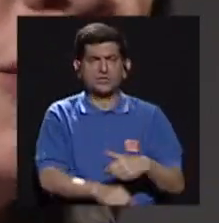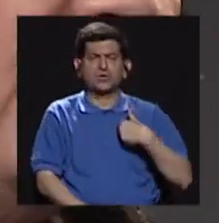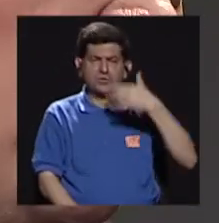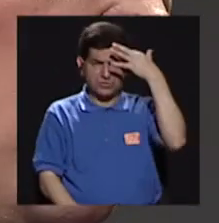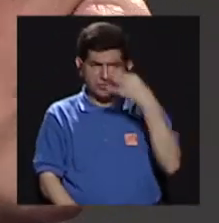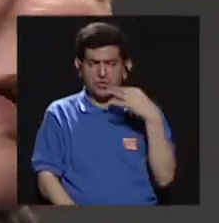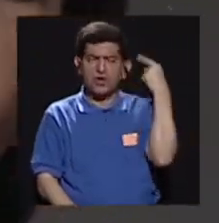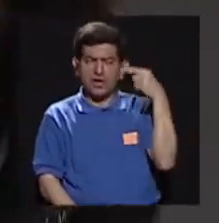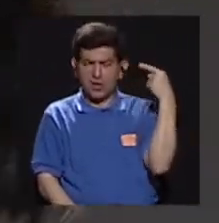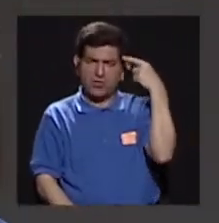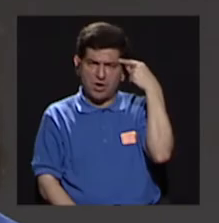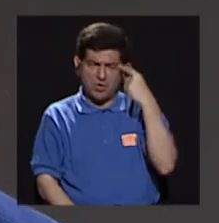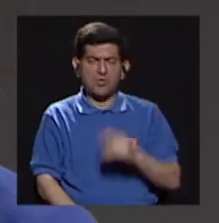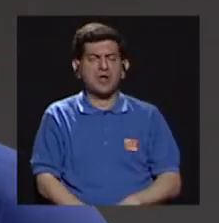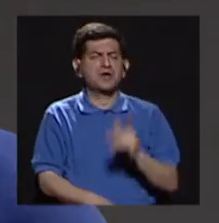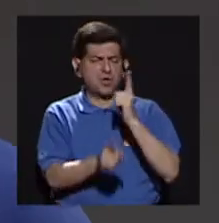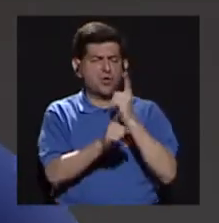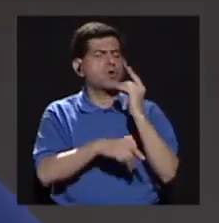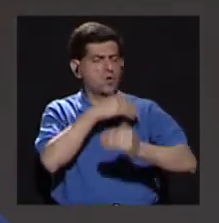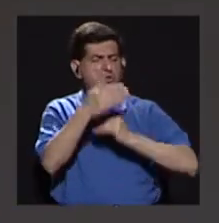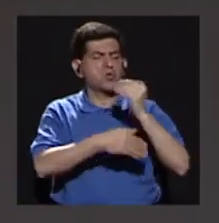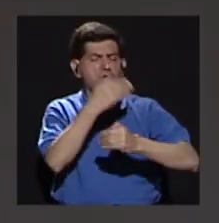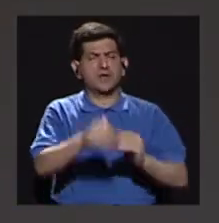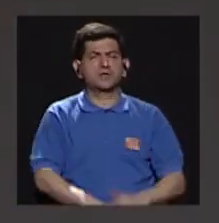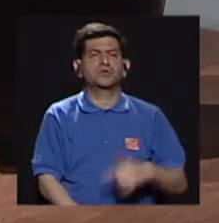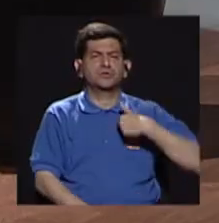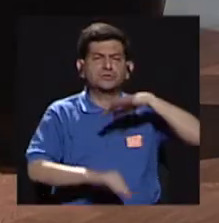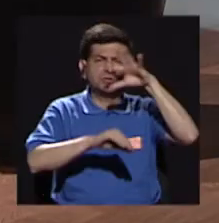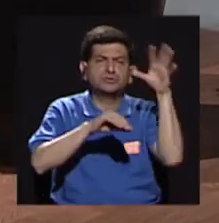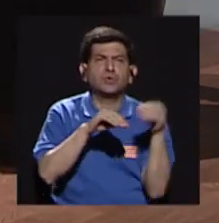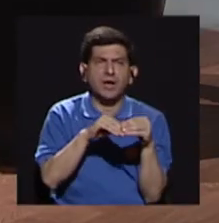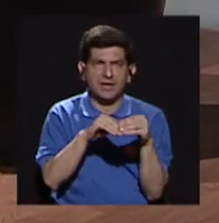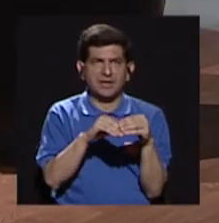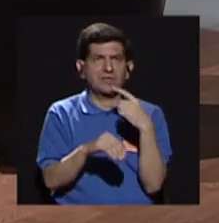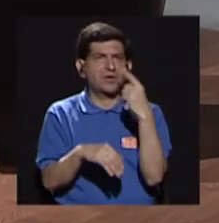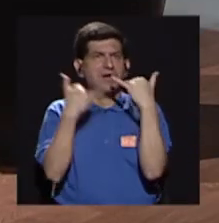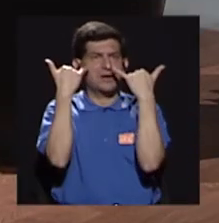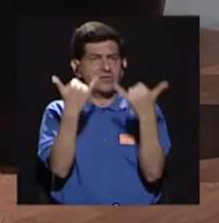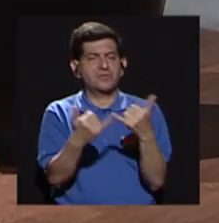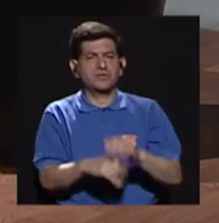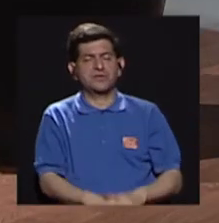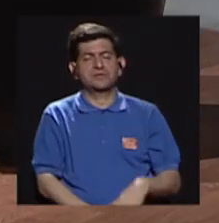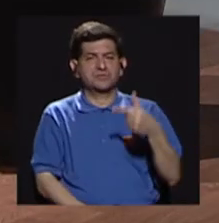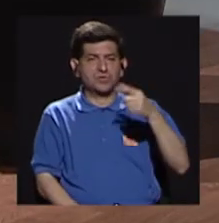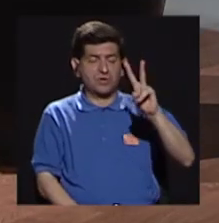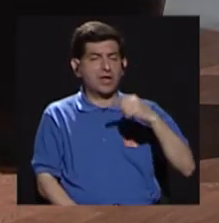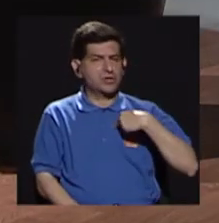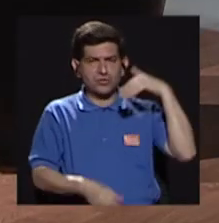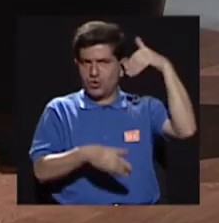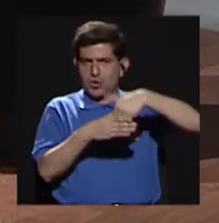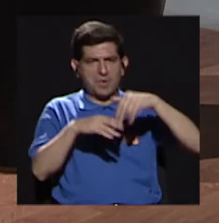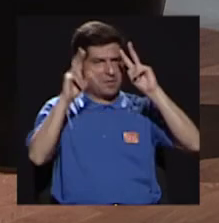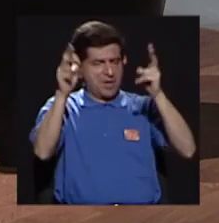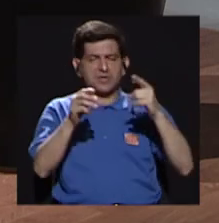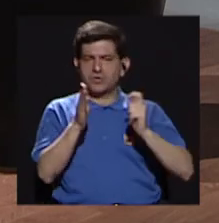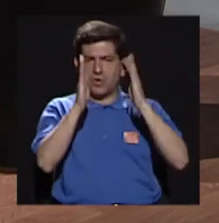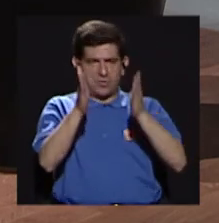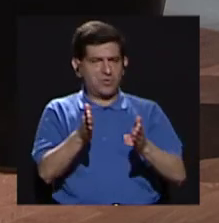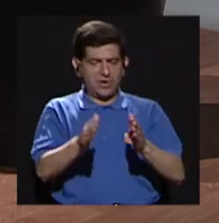aparece el gobierno actuó correctamente ni ensuciar agregarle valor en el tema jurídico que no soy